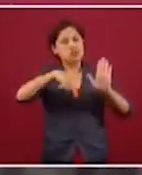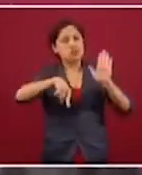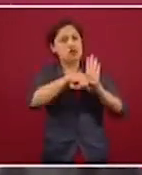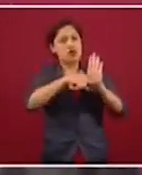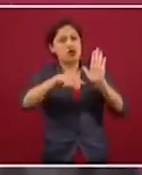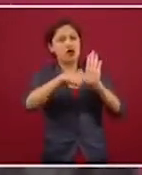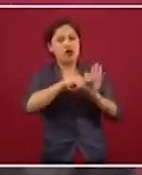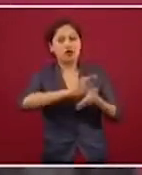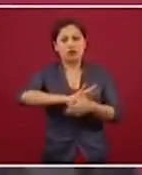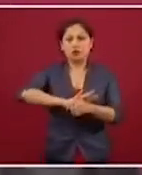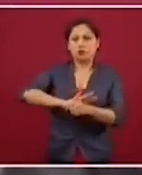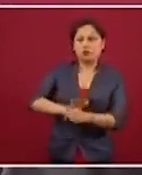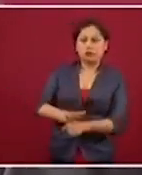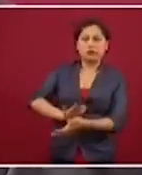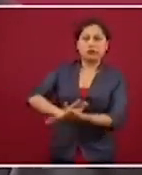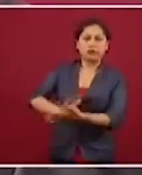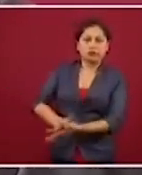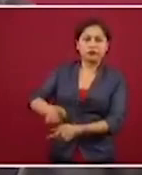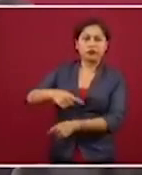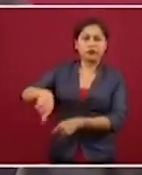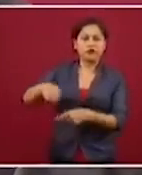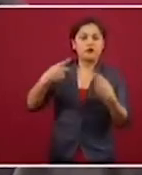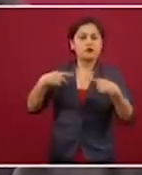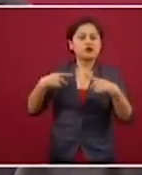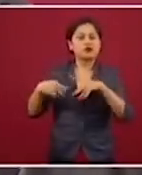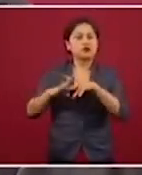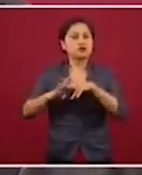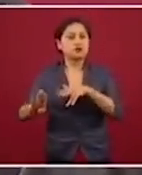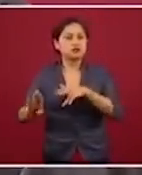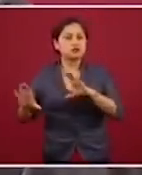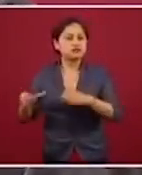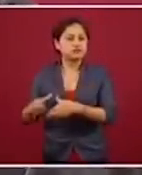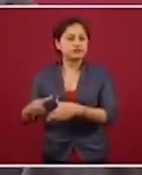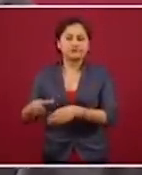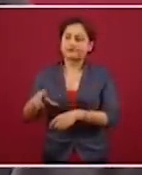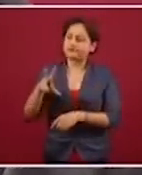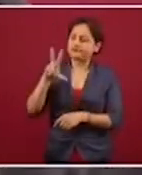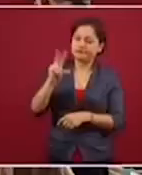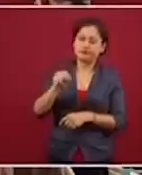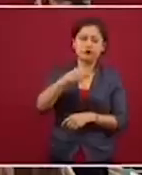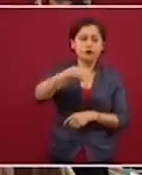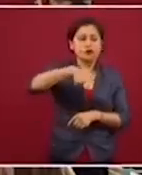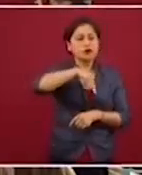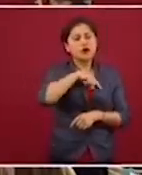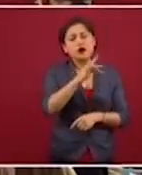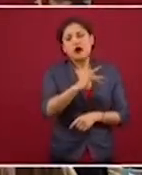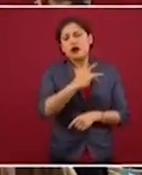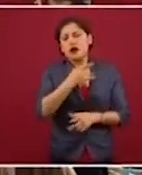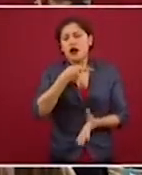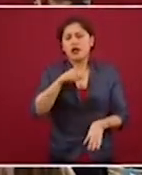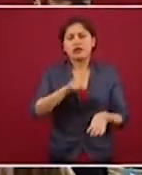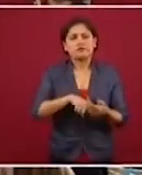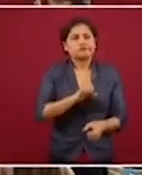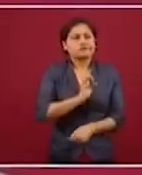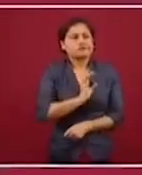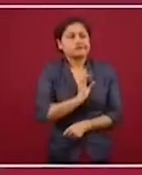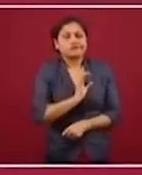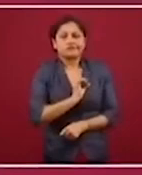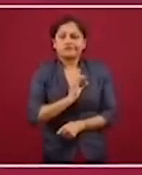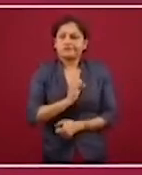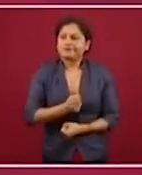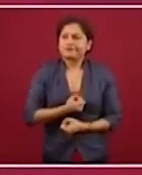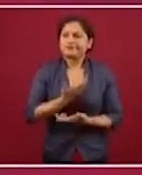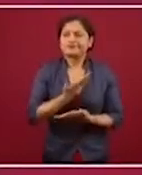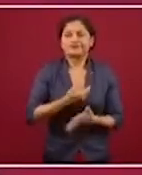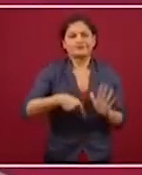poblaciones migrantes los prejuicios afloran enseguida son parte de las reacciones de miedo pero también de